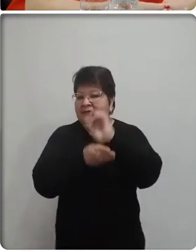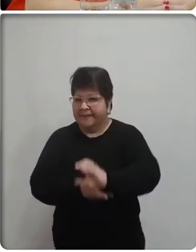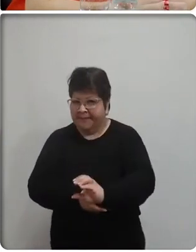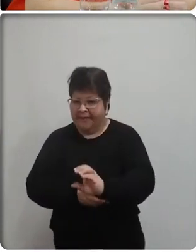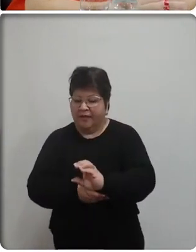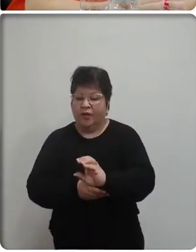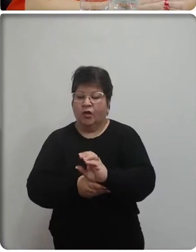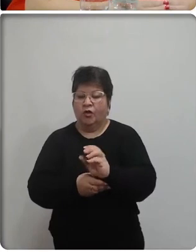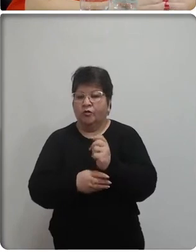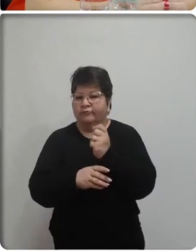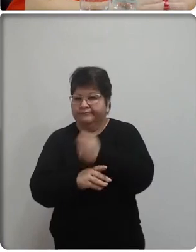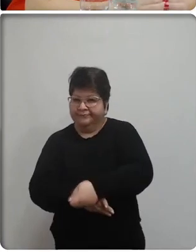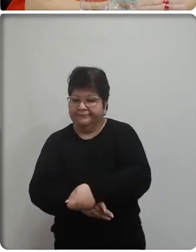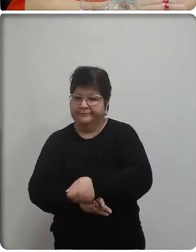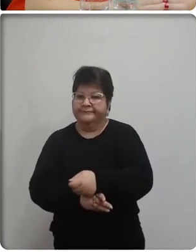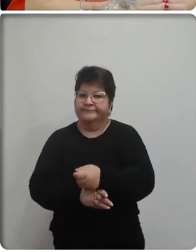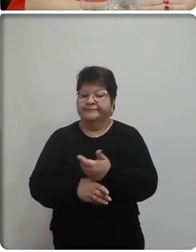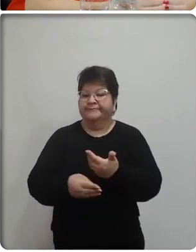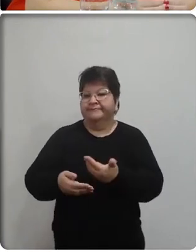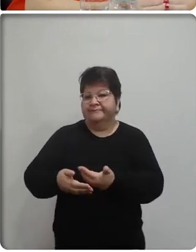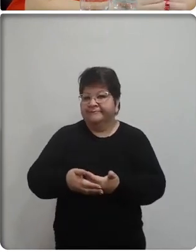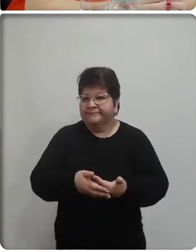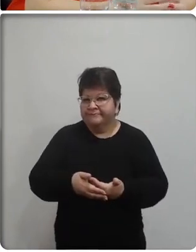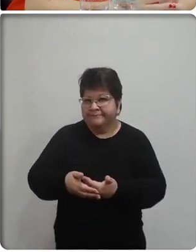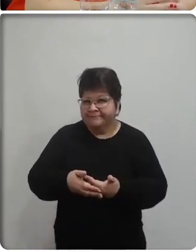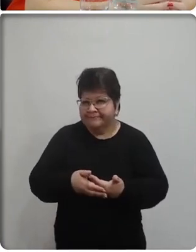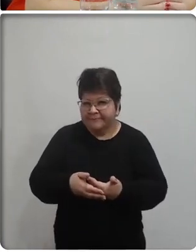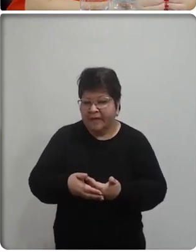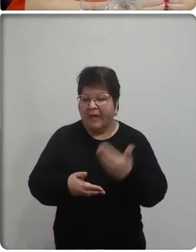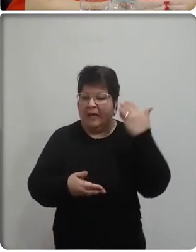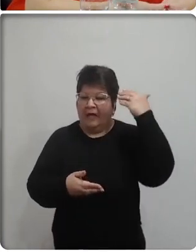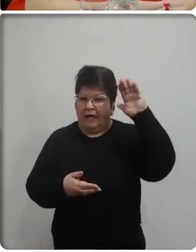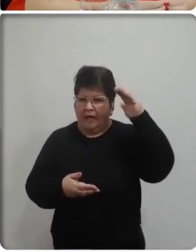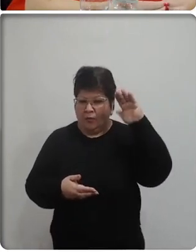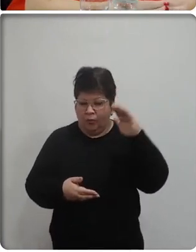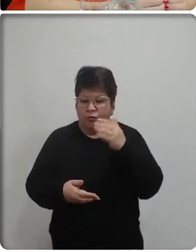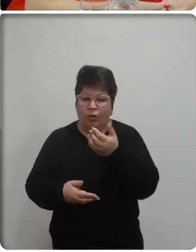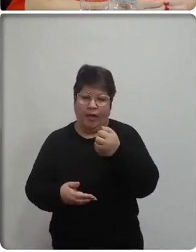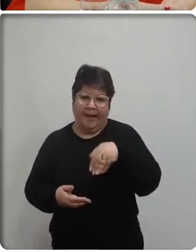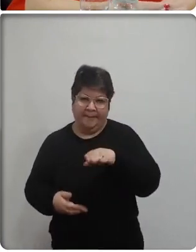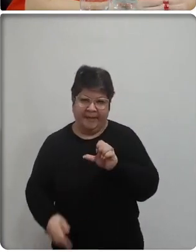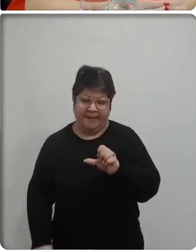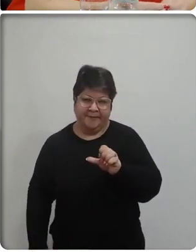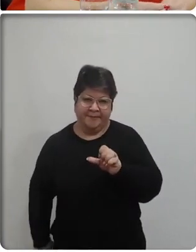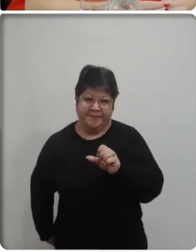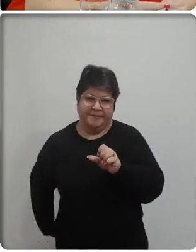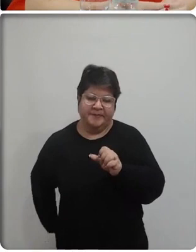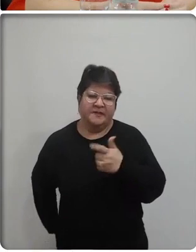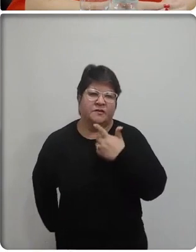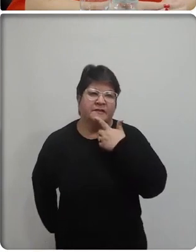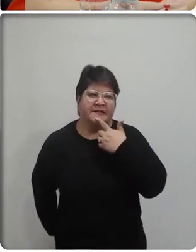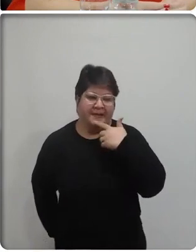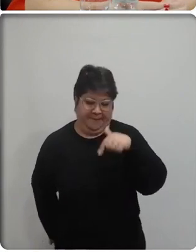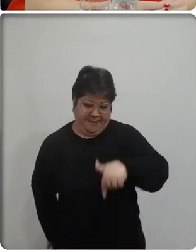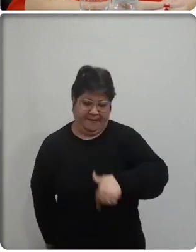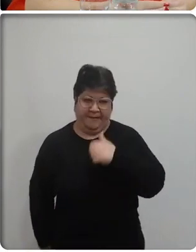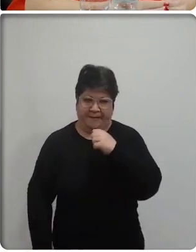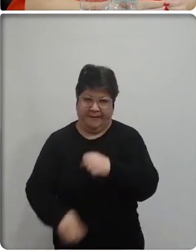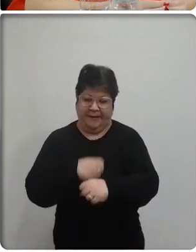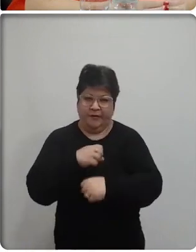tratamiento de los chiquitos portadores, bueno, chiquitos y adultos portadores de AME, que fue en el mes de septiembre de este